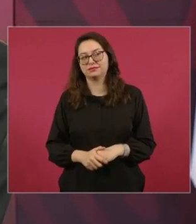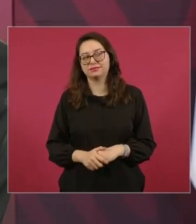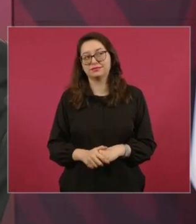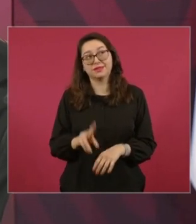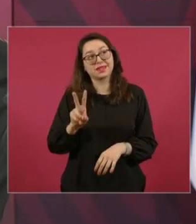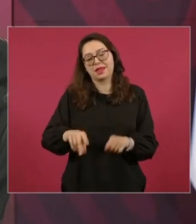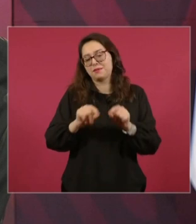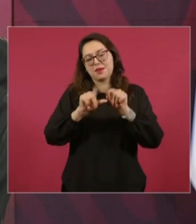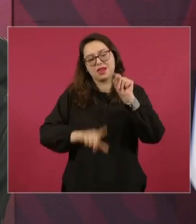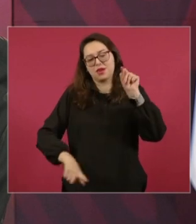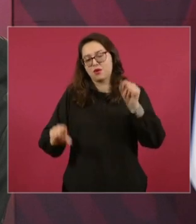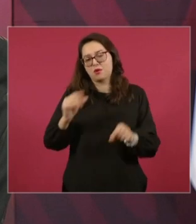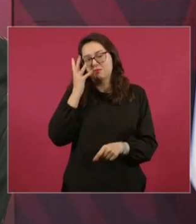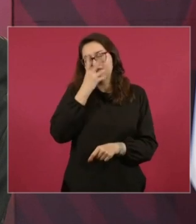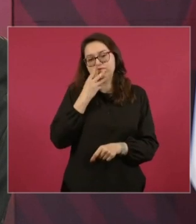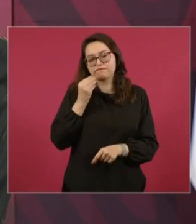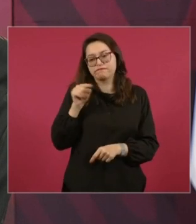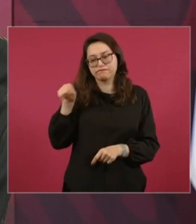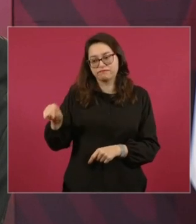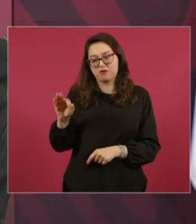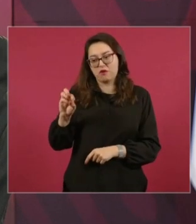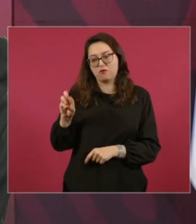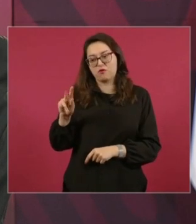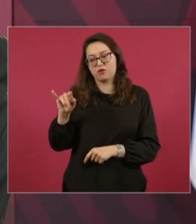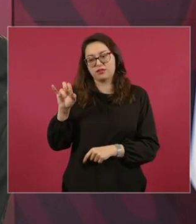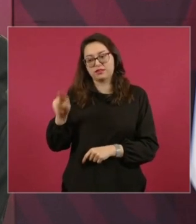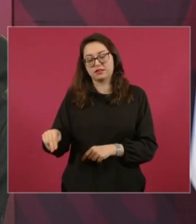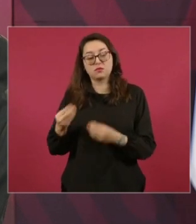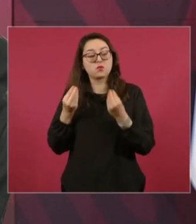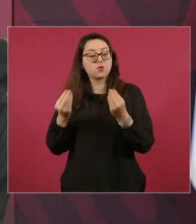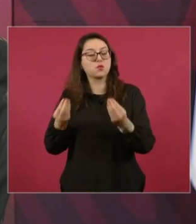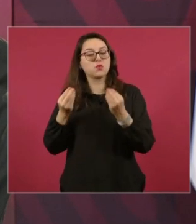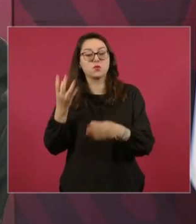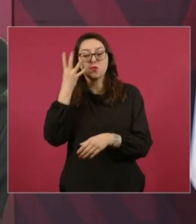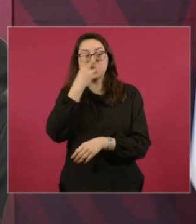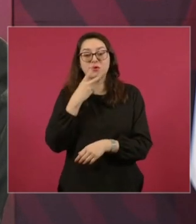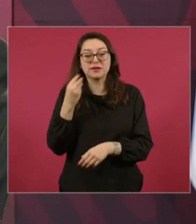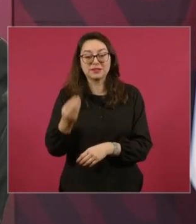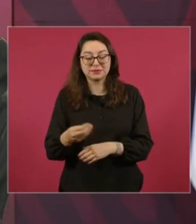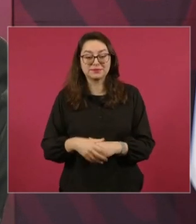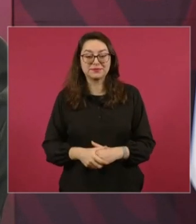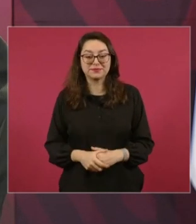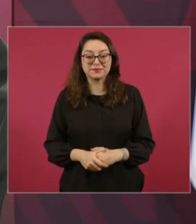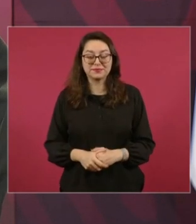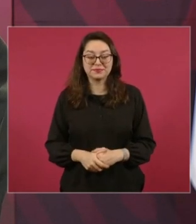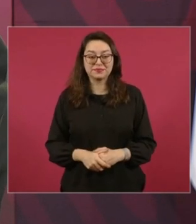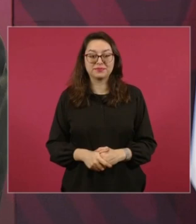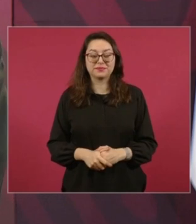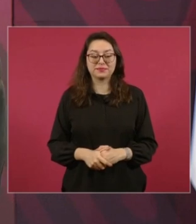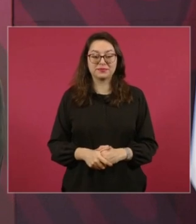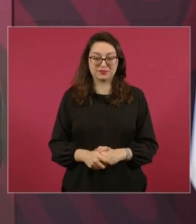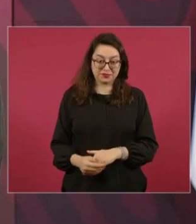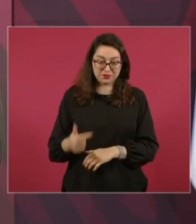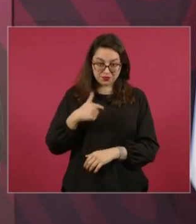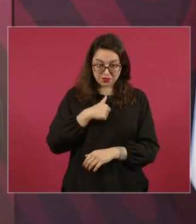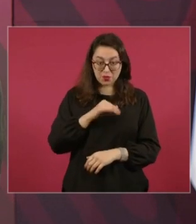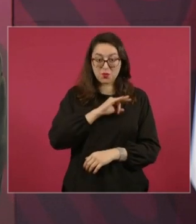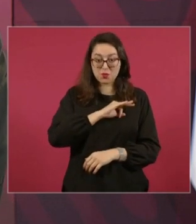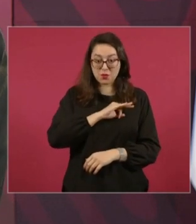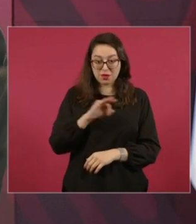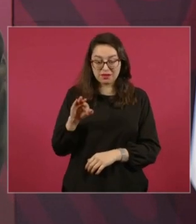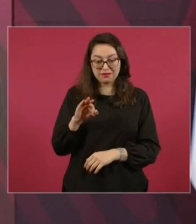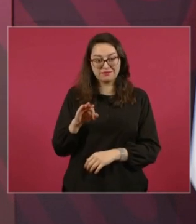¿no? Pero Fortín es bellísimo. Cada vez que puedo, me quedo a dormir